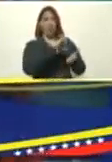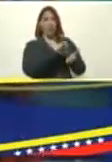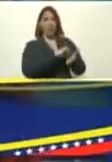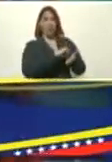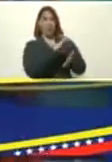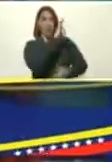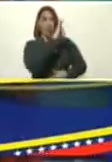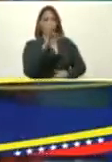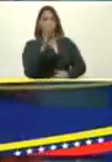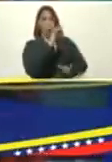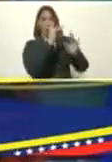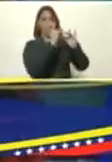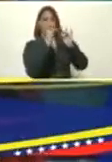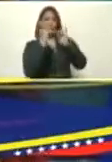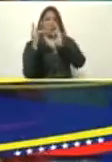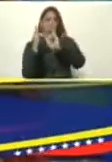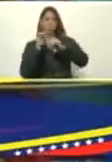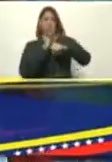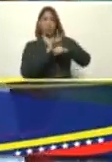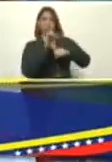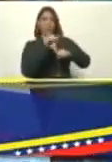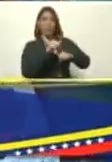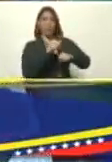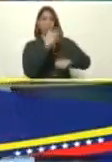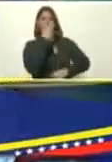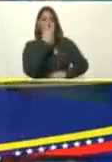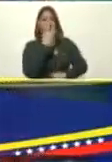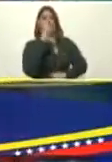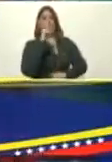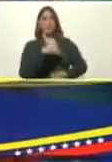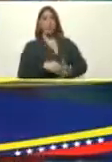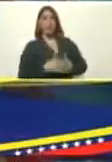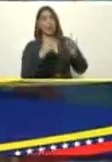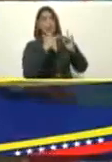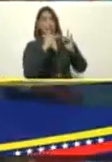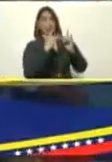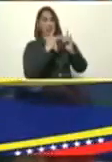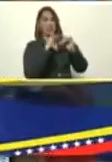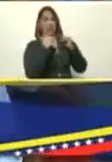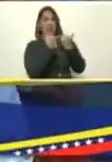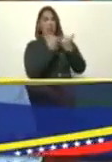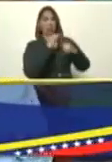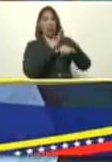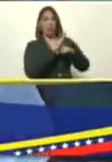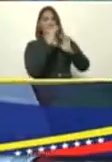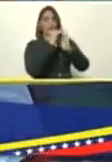de camas COVID, tanto en terapia intensiva como las camas de las salas COVID,